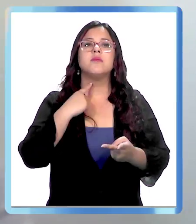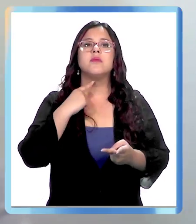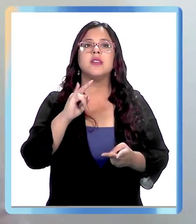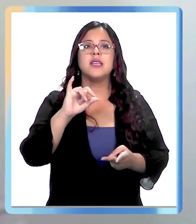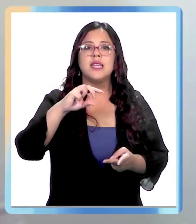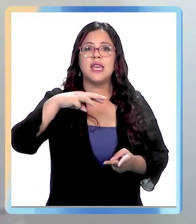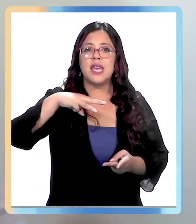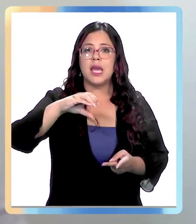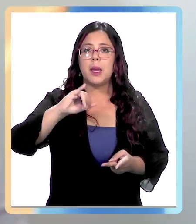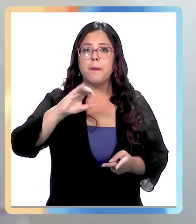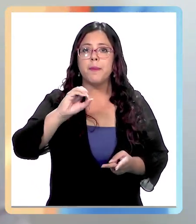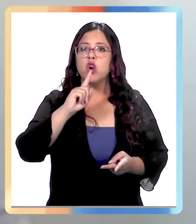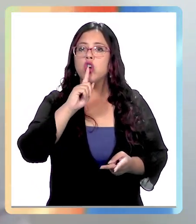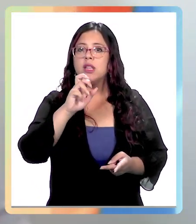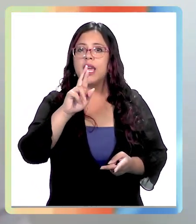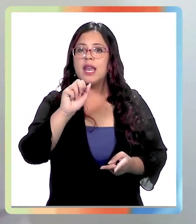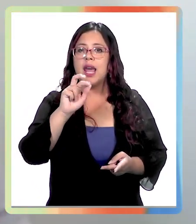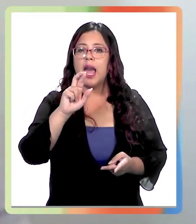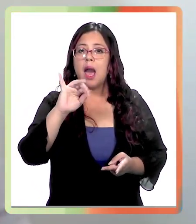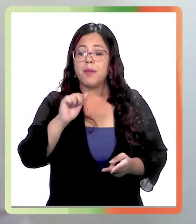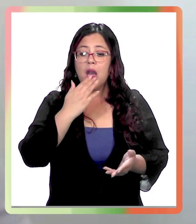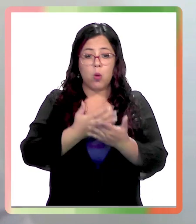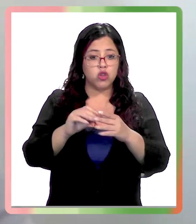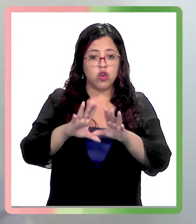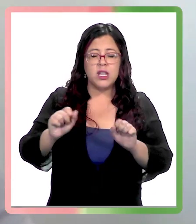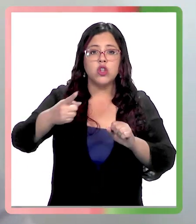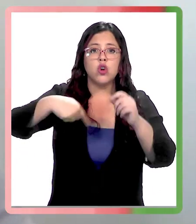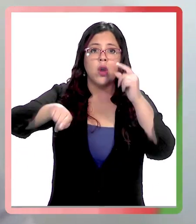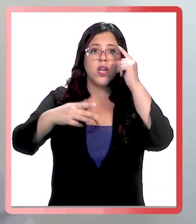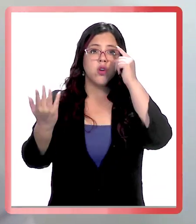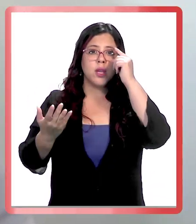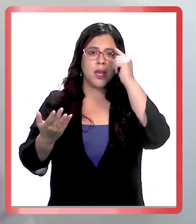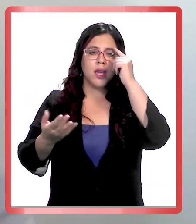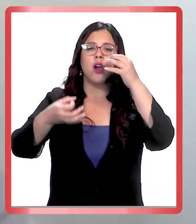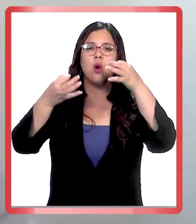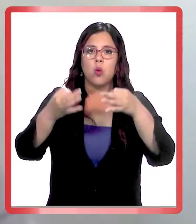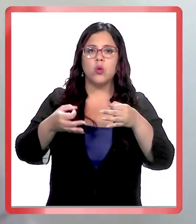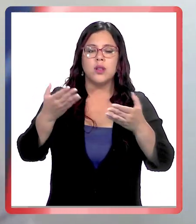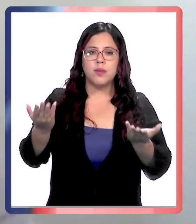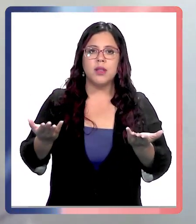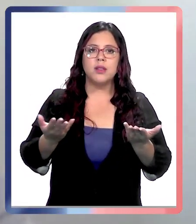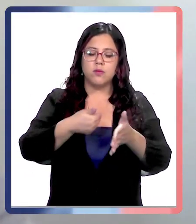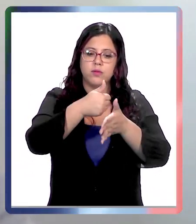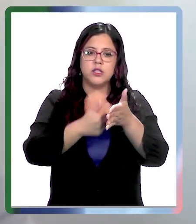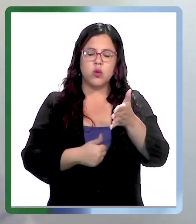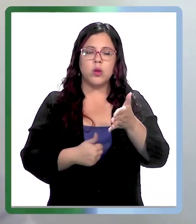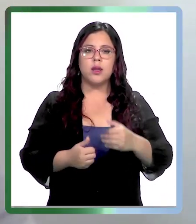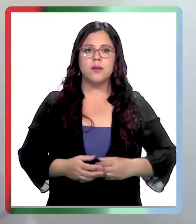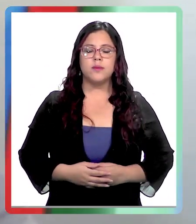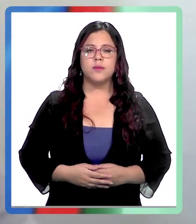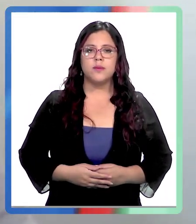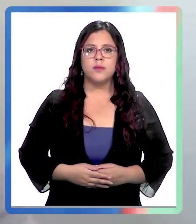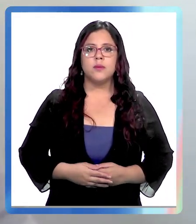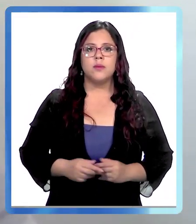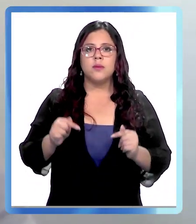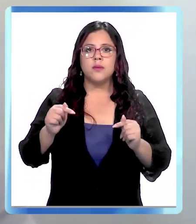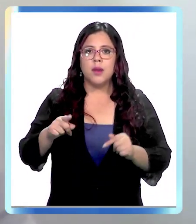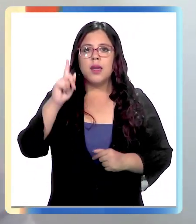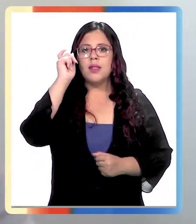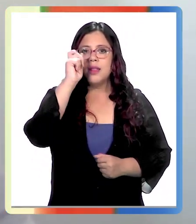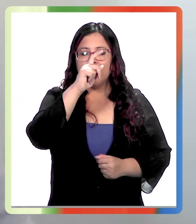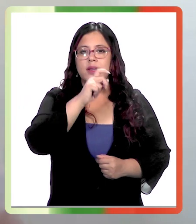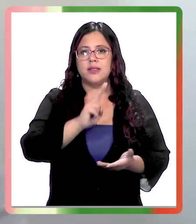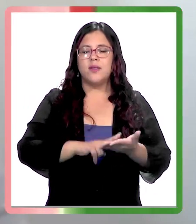quimioterapia. Y una vez que completan su tratamiento de radioterapia y quimioterapia, recién en ese momento van a la